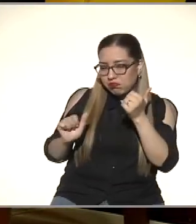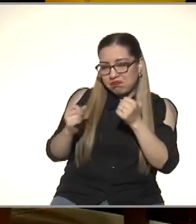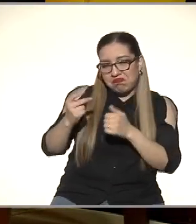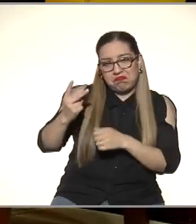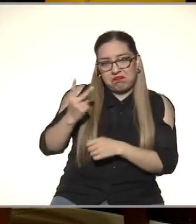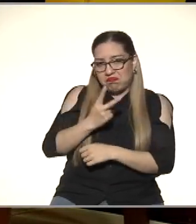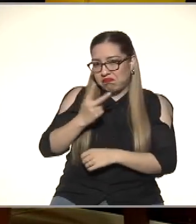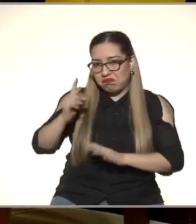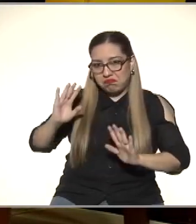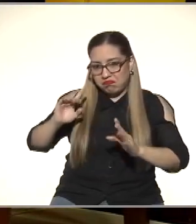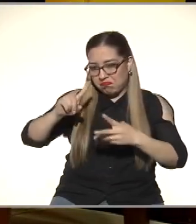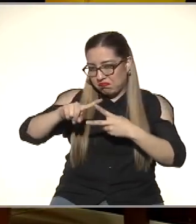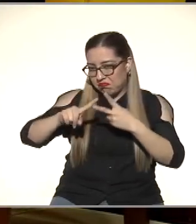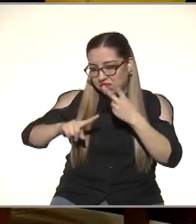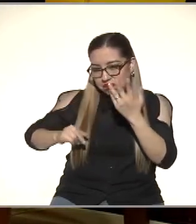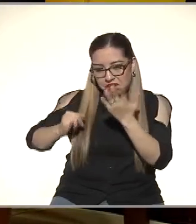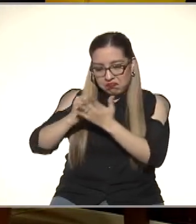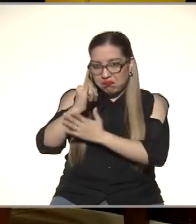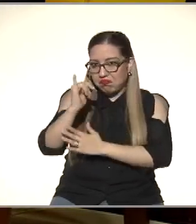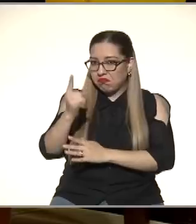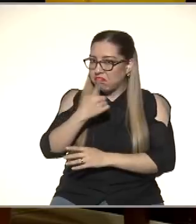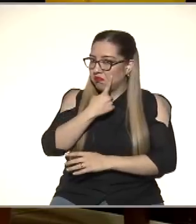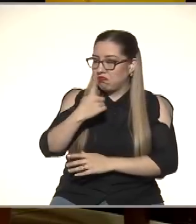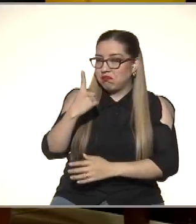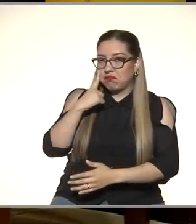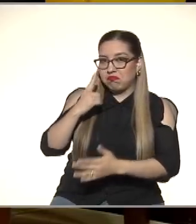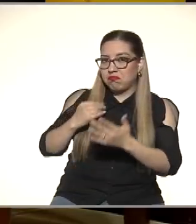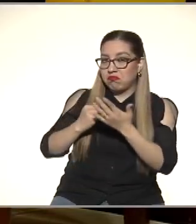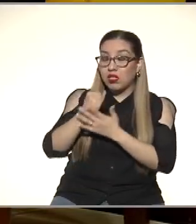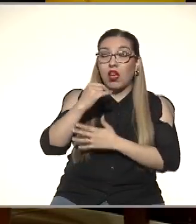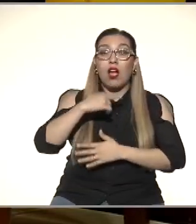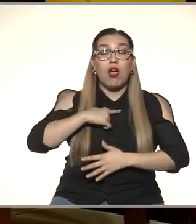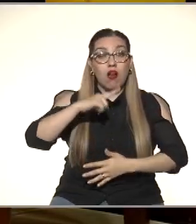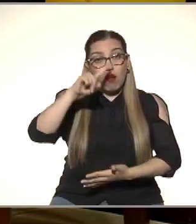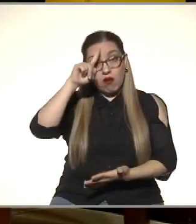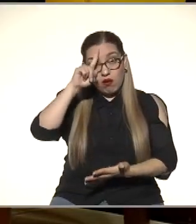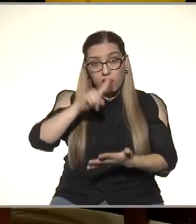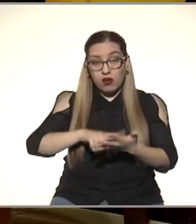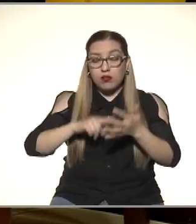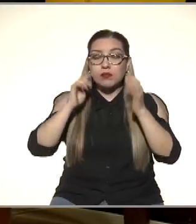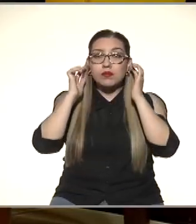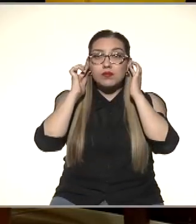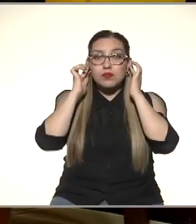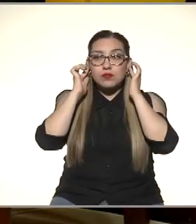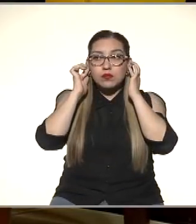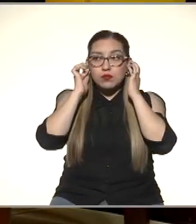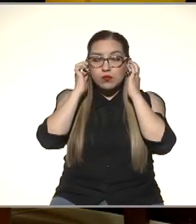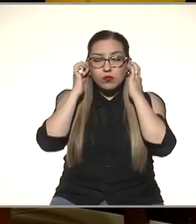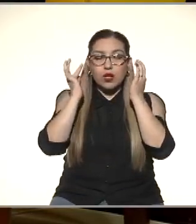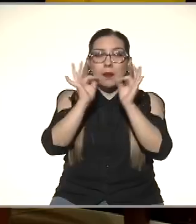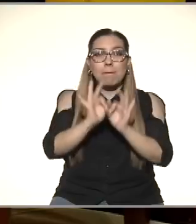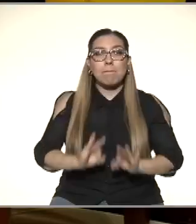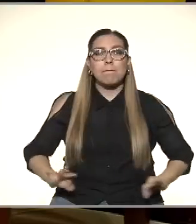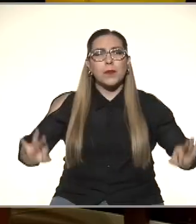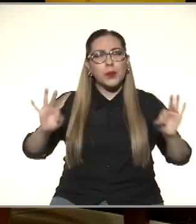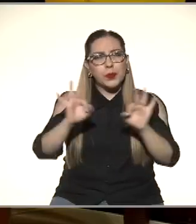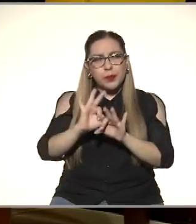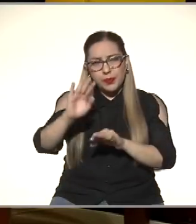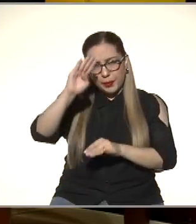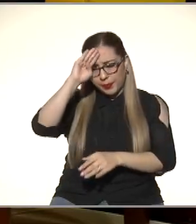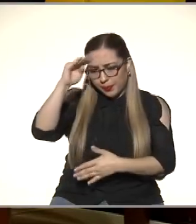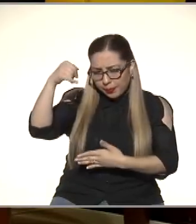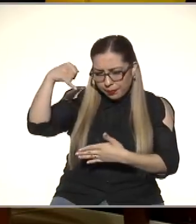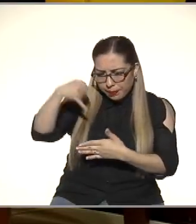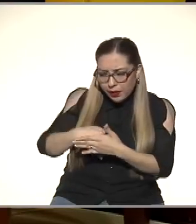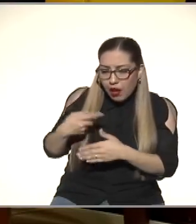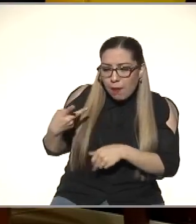ambos están bien, yo creo que es importante echarse un clavado y hacer un análisis de qué fue lo que pasó en